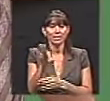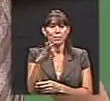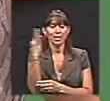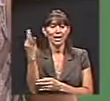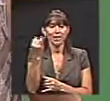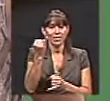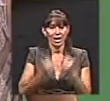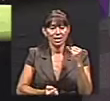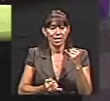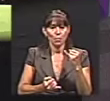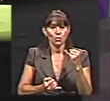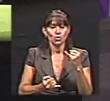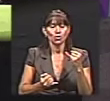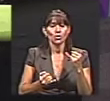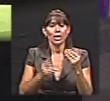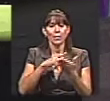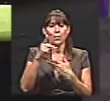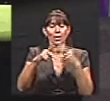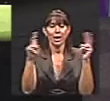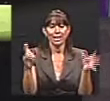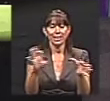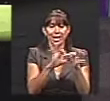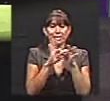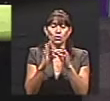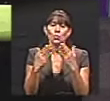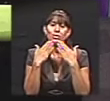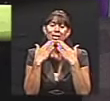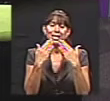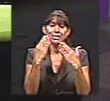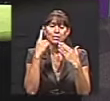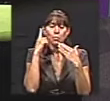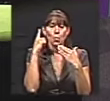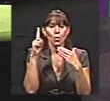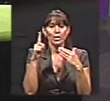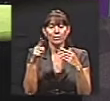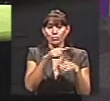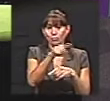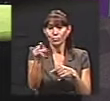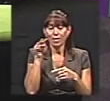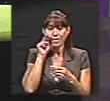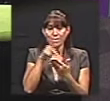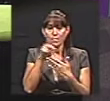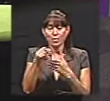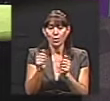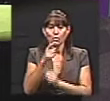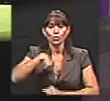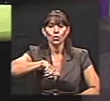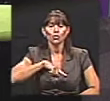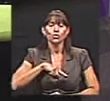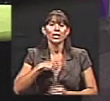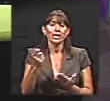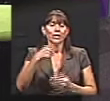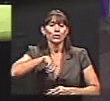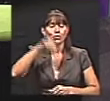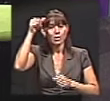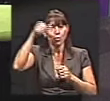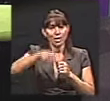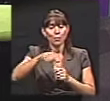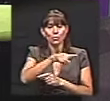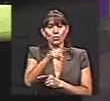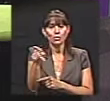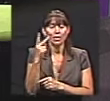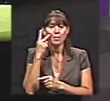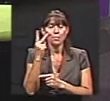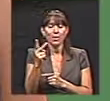manera finalizamos Nexos. Muchas gracias por haber estado con nosotros. Y por supuesto, le recordamos nuestros canales